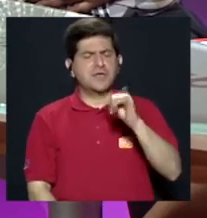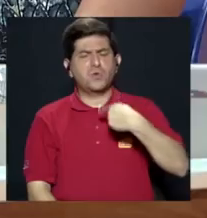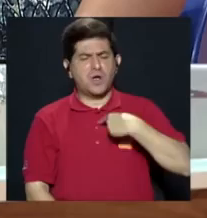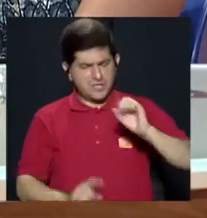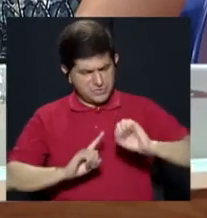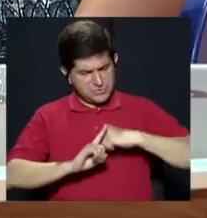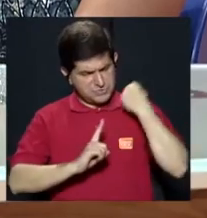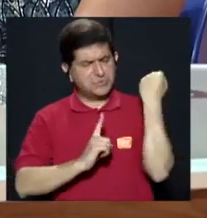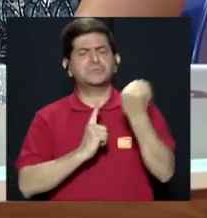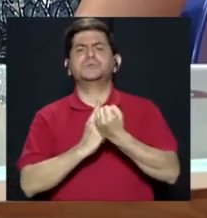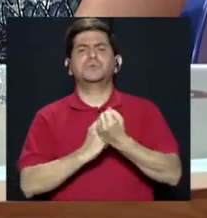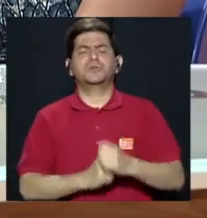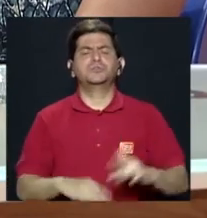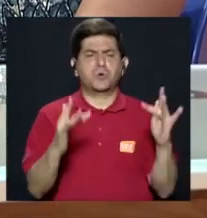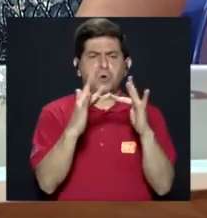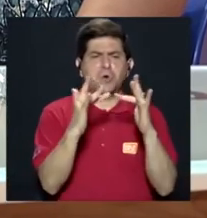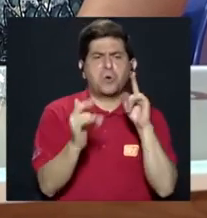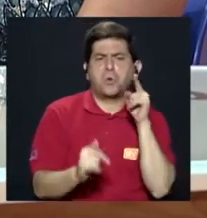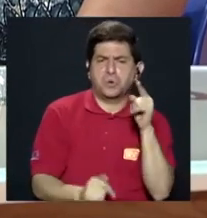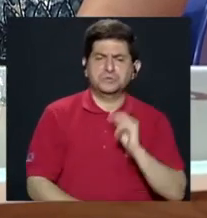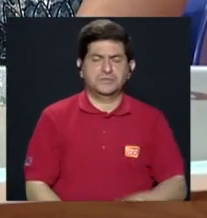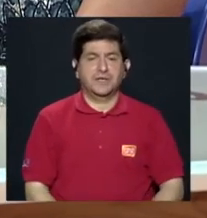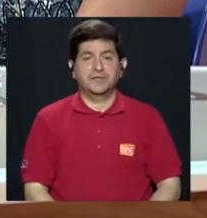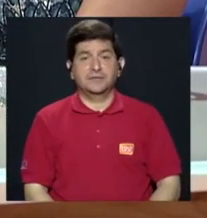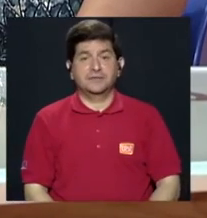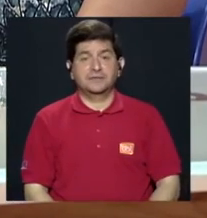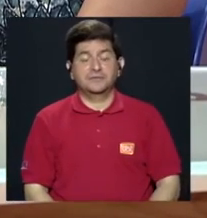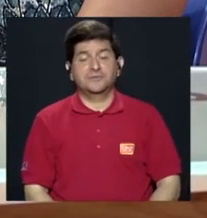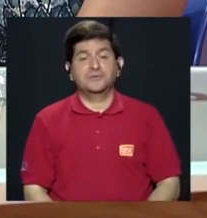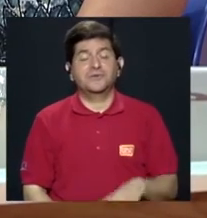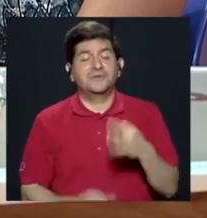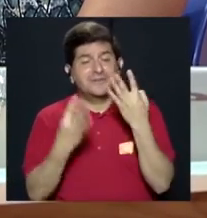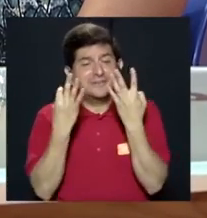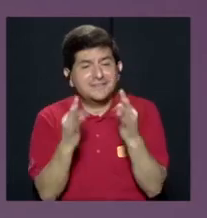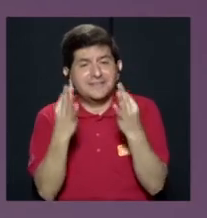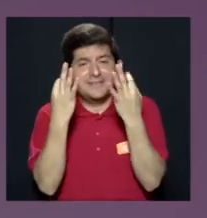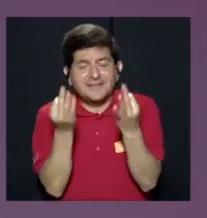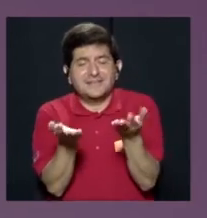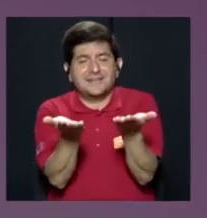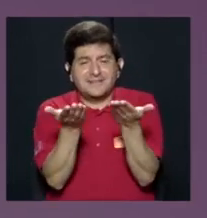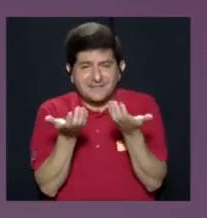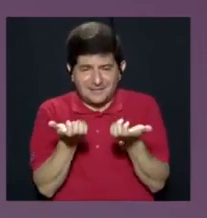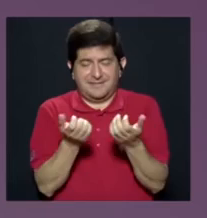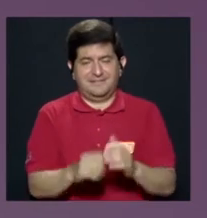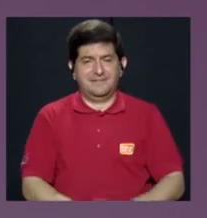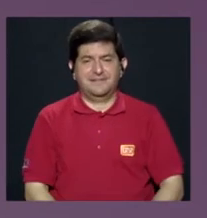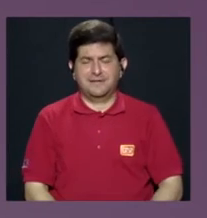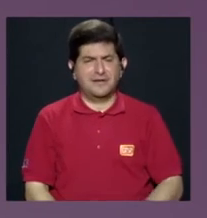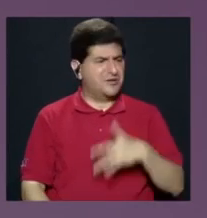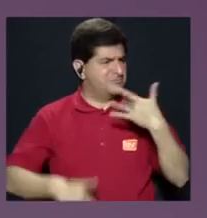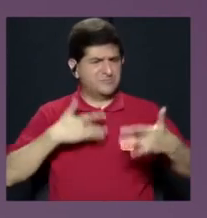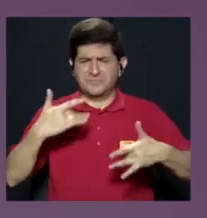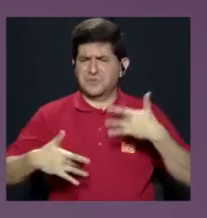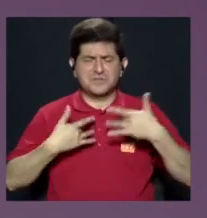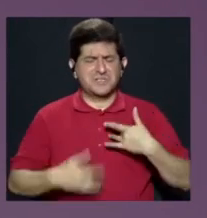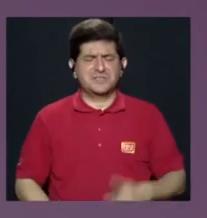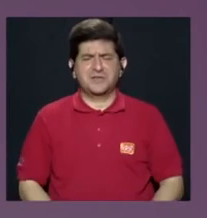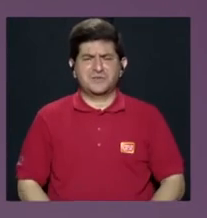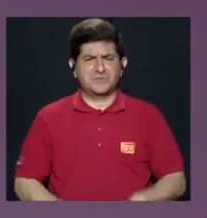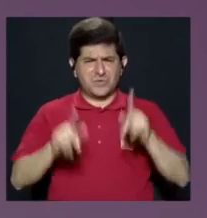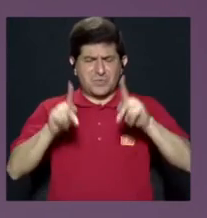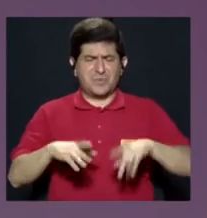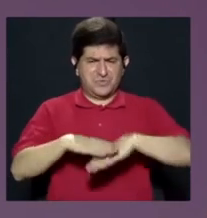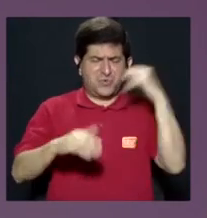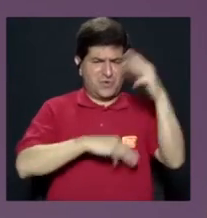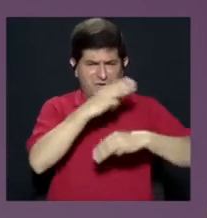eso mismo, voy a contactarme con ellas, y eso es lo que, pues, prácticamente queremos hacer, ¿verdad? Que no nos sintamos más como extraterrestres